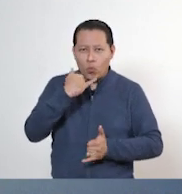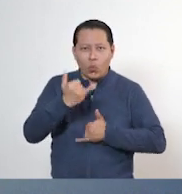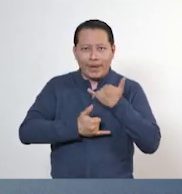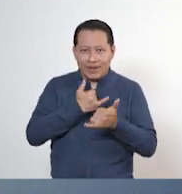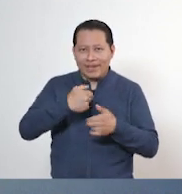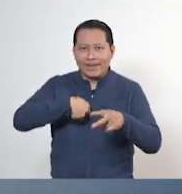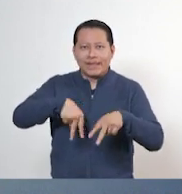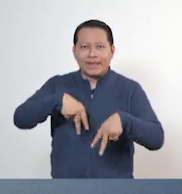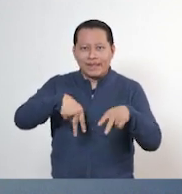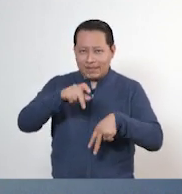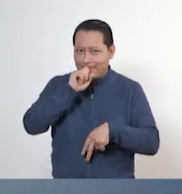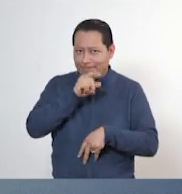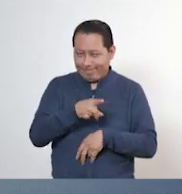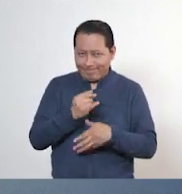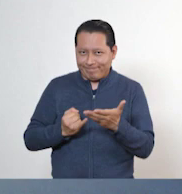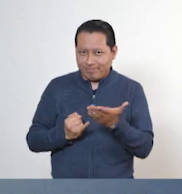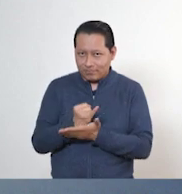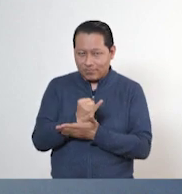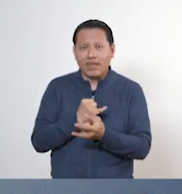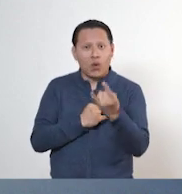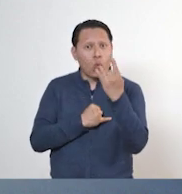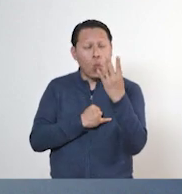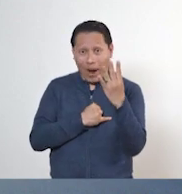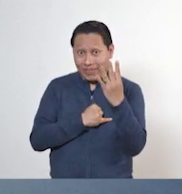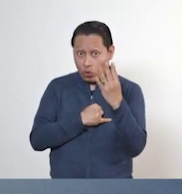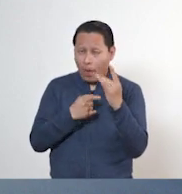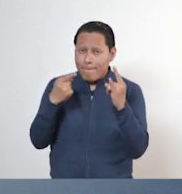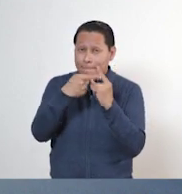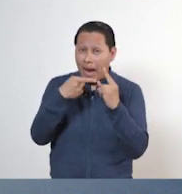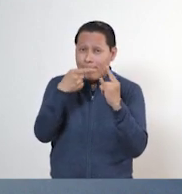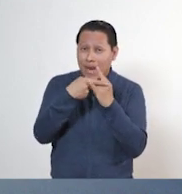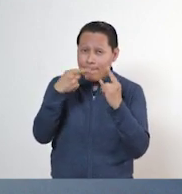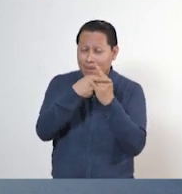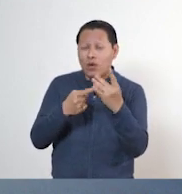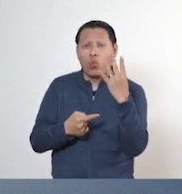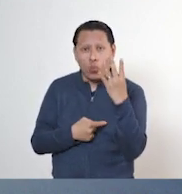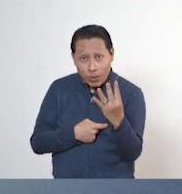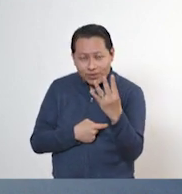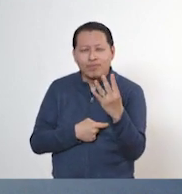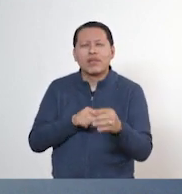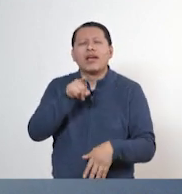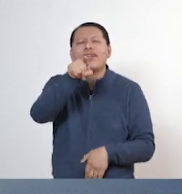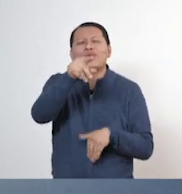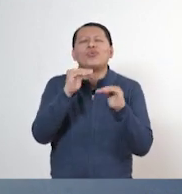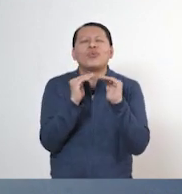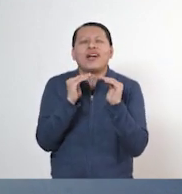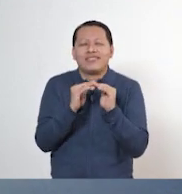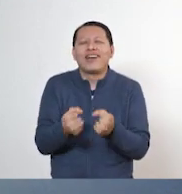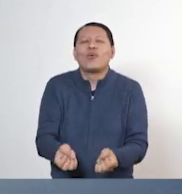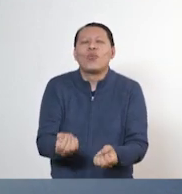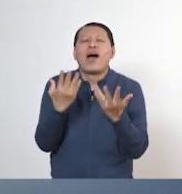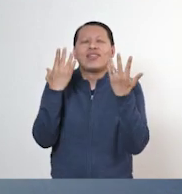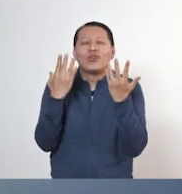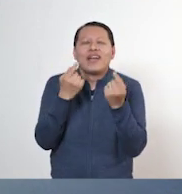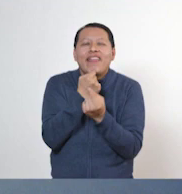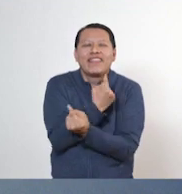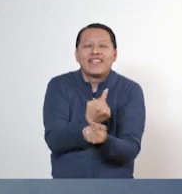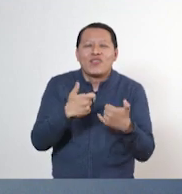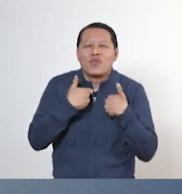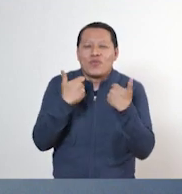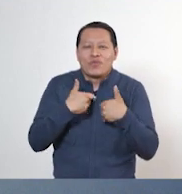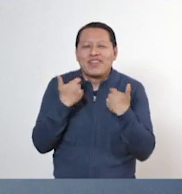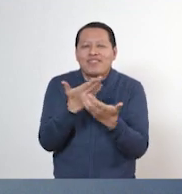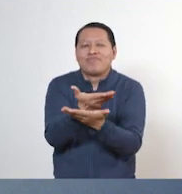de las decisiones. Metiste 4 goles, Coral. Muy bien. Y allá en casita, ¿cuántos goles metieron niñas, niños y